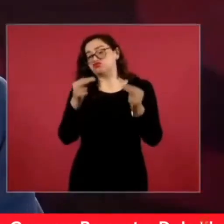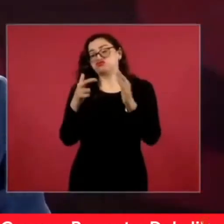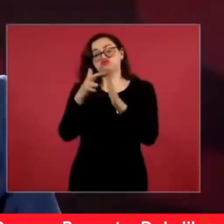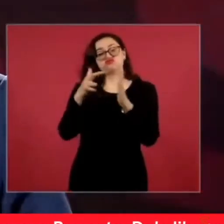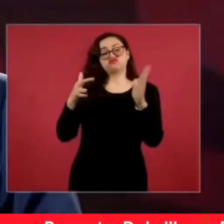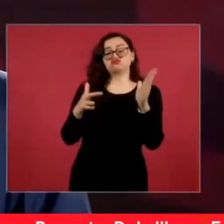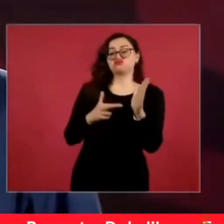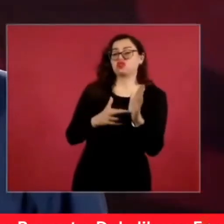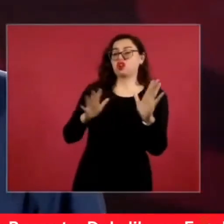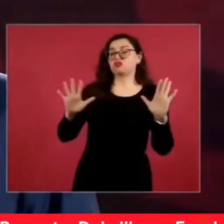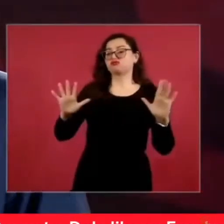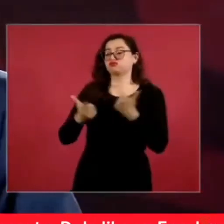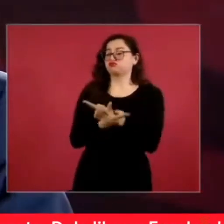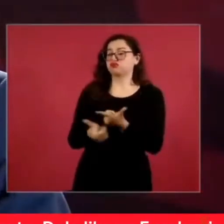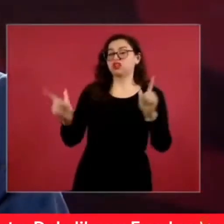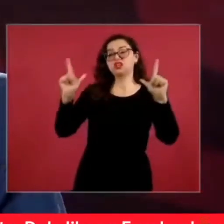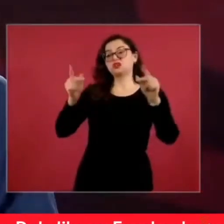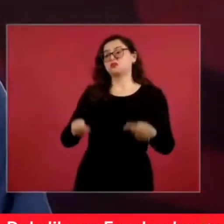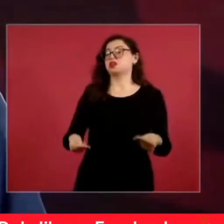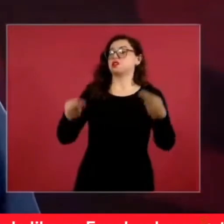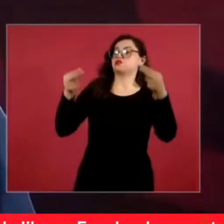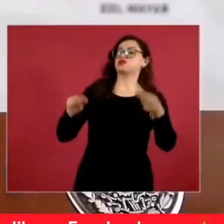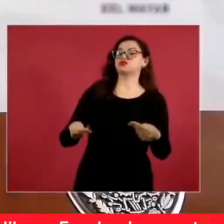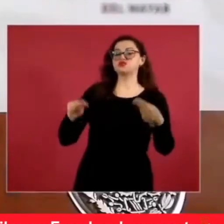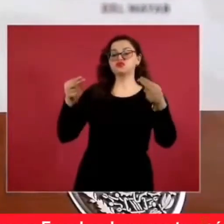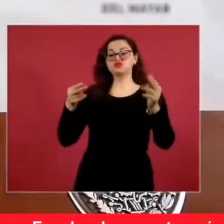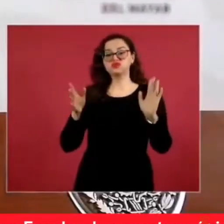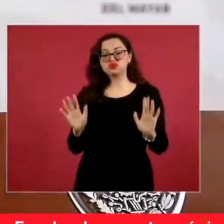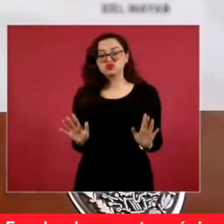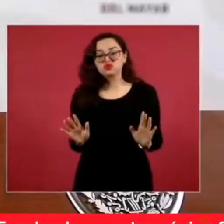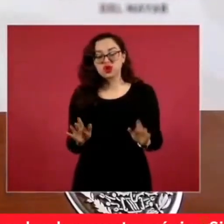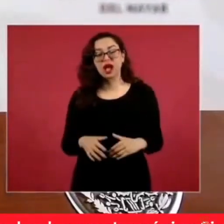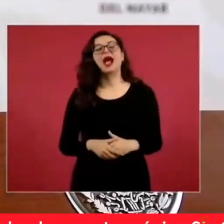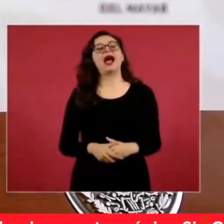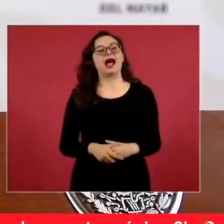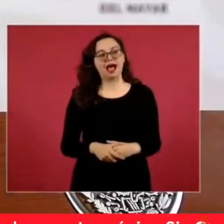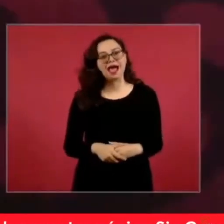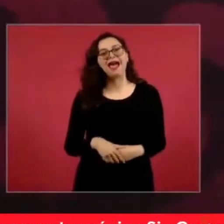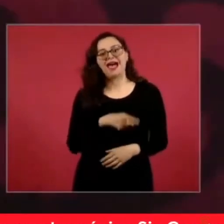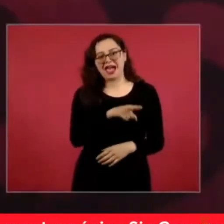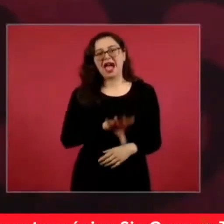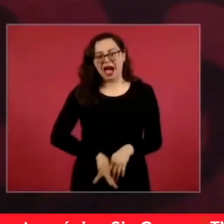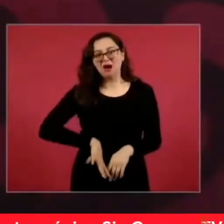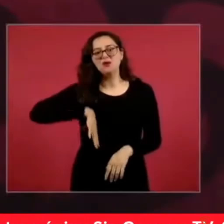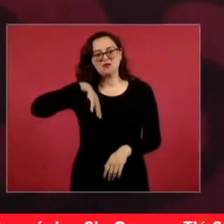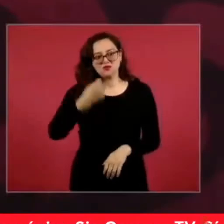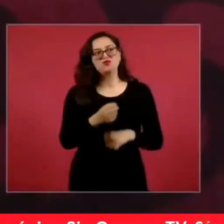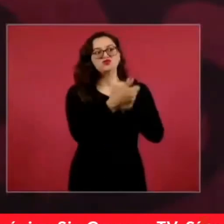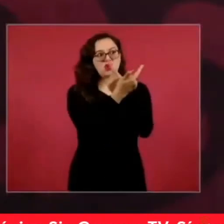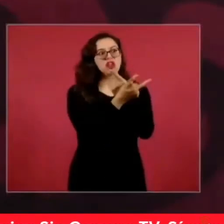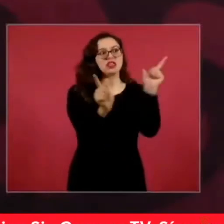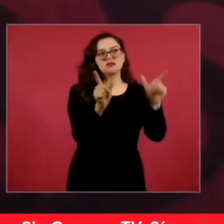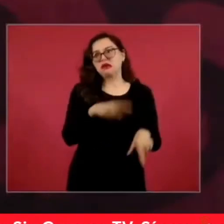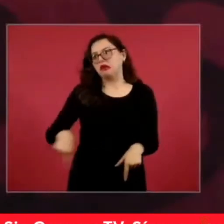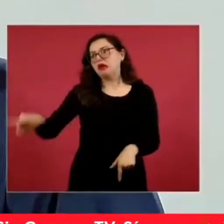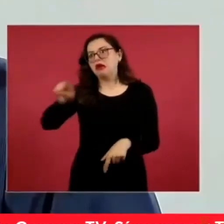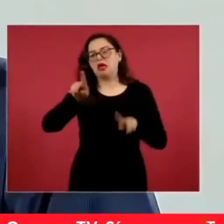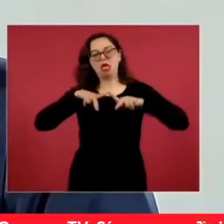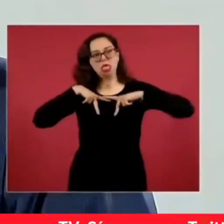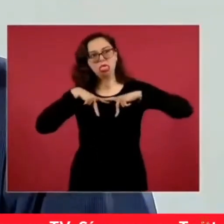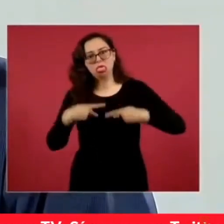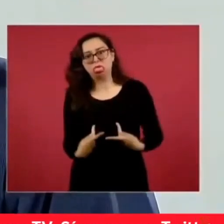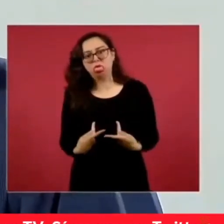Porque esa es la libertad, ¿no? La libertad del zorro en el gallinero.